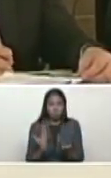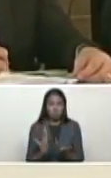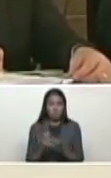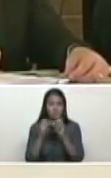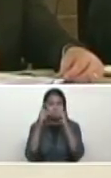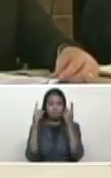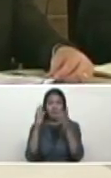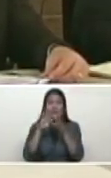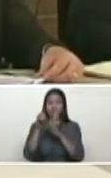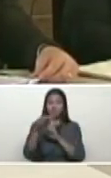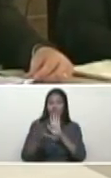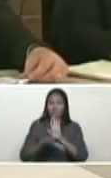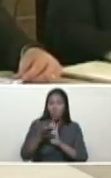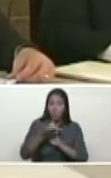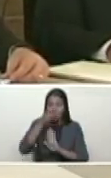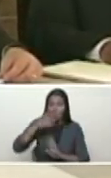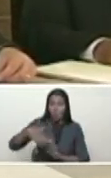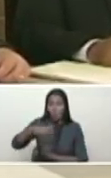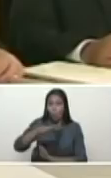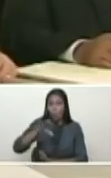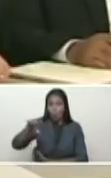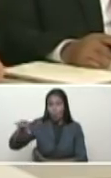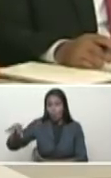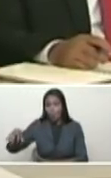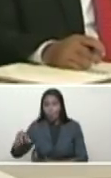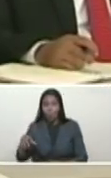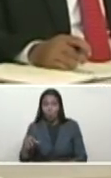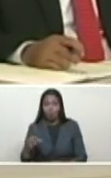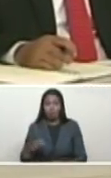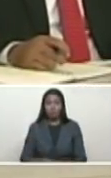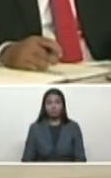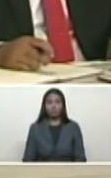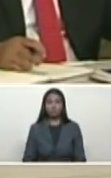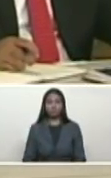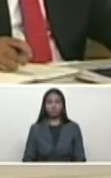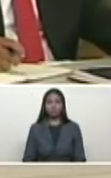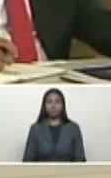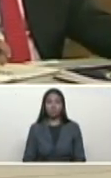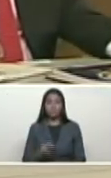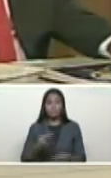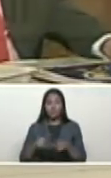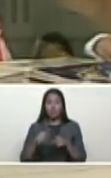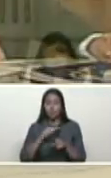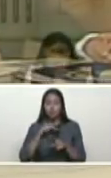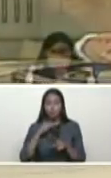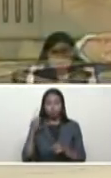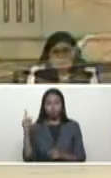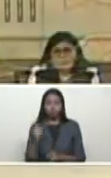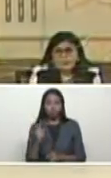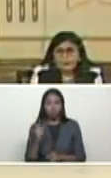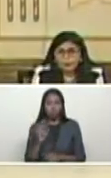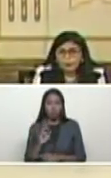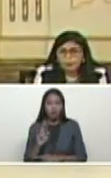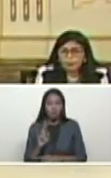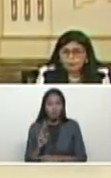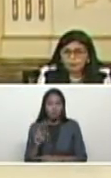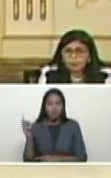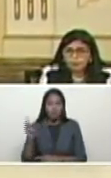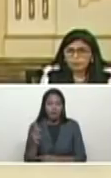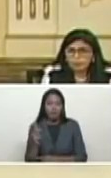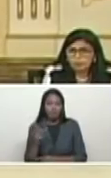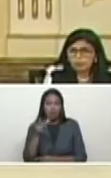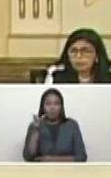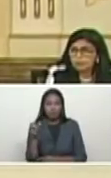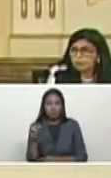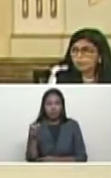en importantes poblaciones del país pero estamos llegando ahí estamos llegando en